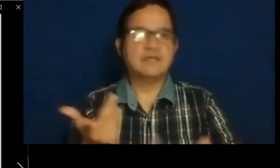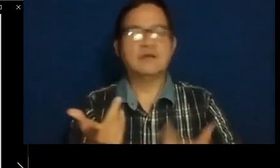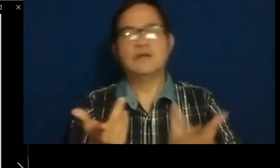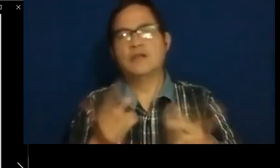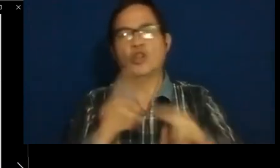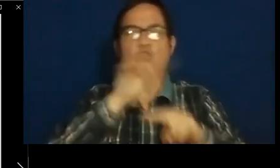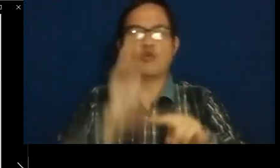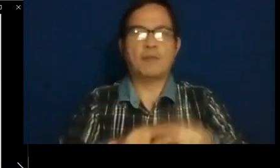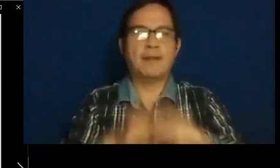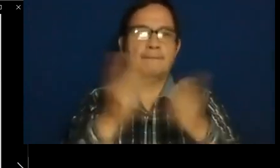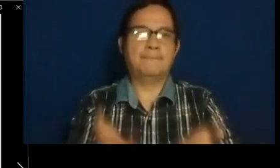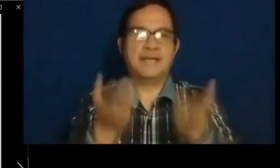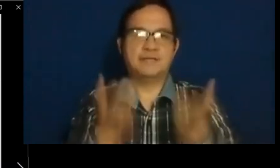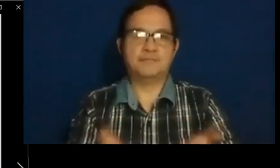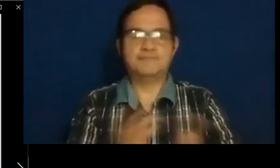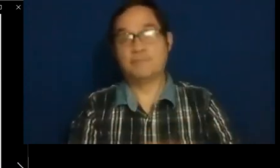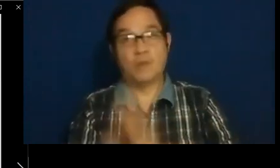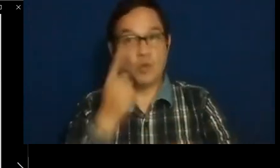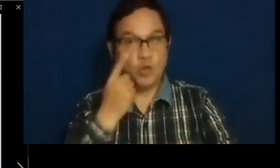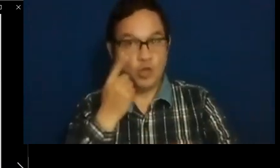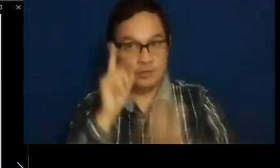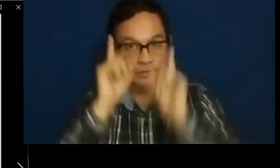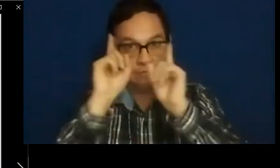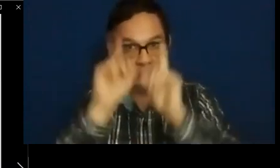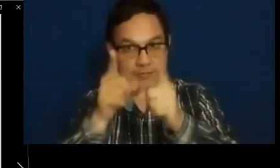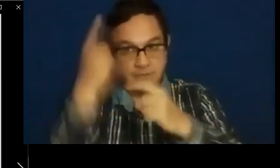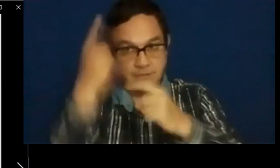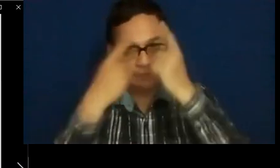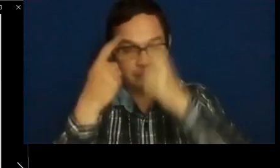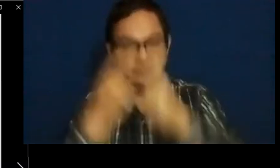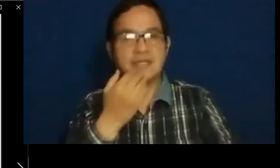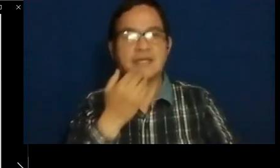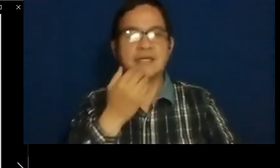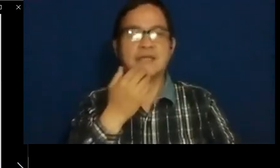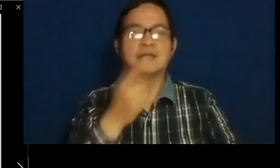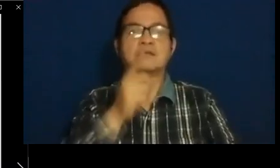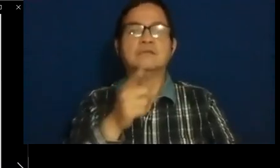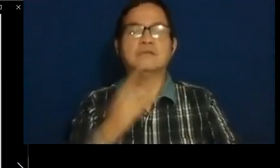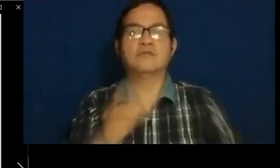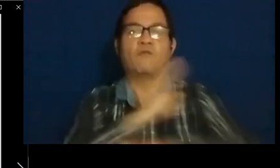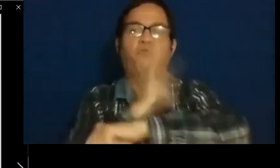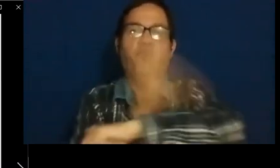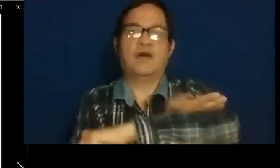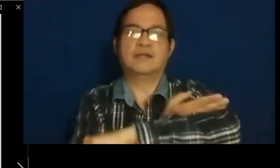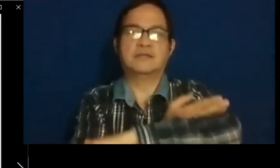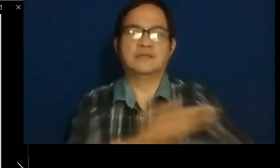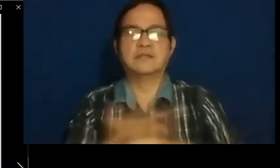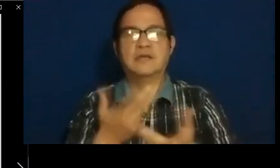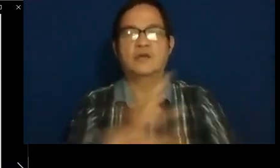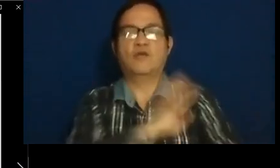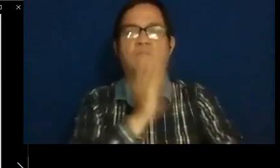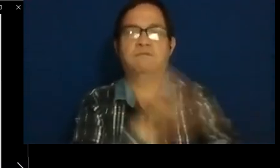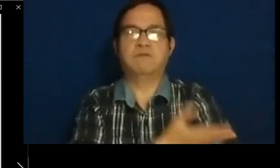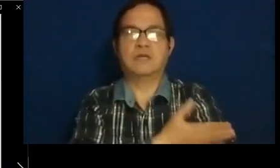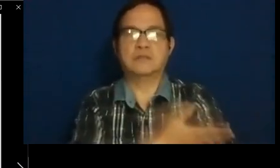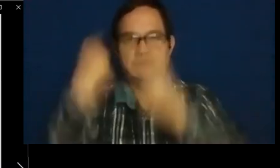y tengo el peso. Entonces, ojo a este criterio, pilas para el análisis. Si cuando yo hago el análisis de fuerzas, la fuerza que